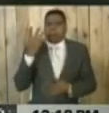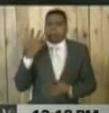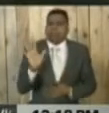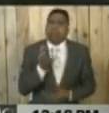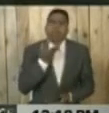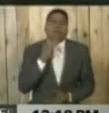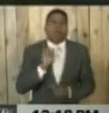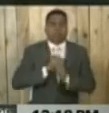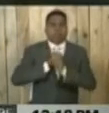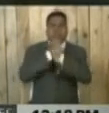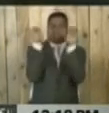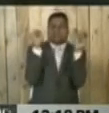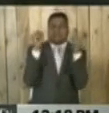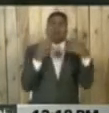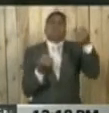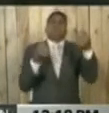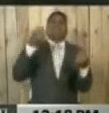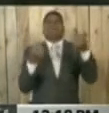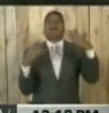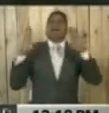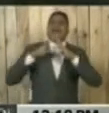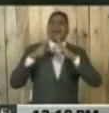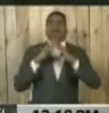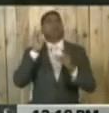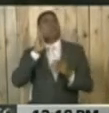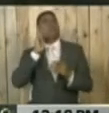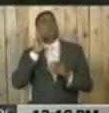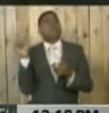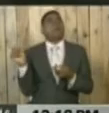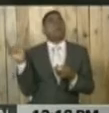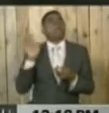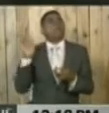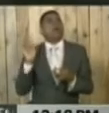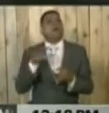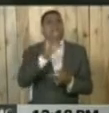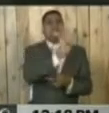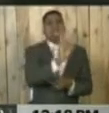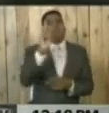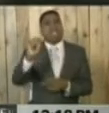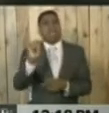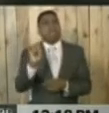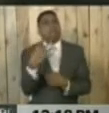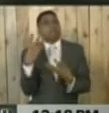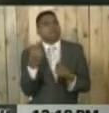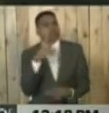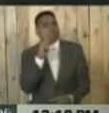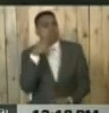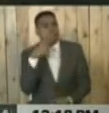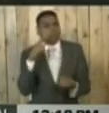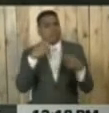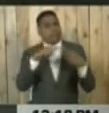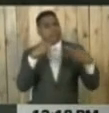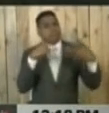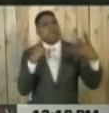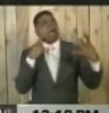mañana pone la radio en su carro o en su casa y se hace un paseo por el dial de la radio FM, uno va a ver cuáles son las tendencias políticas que están